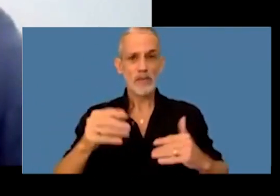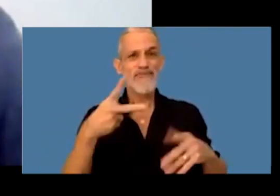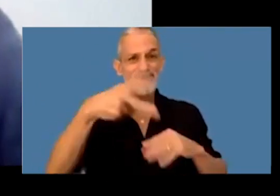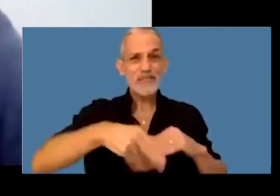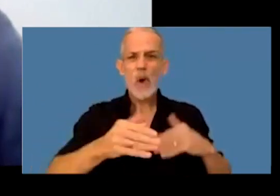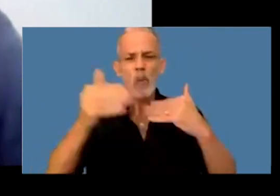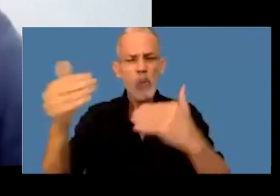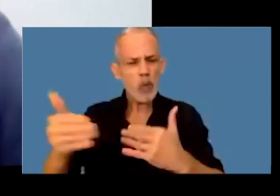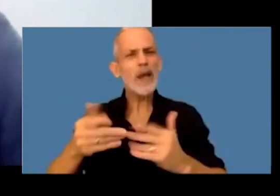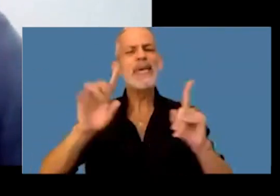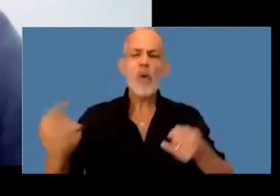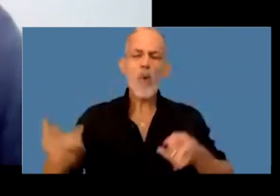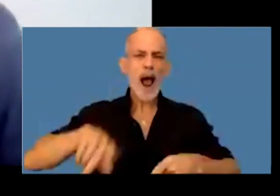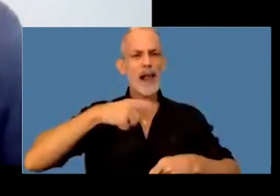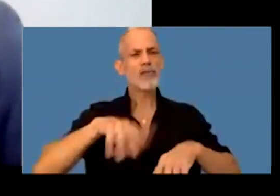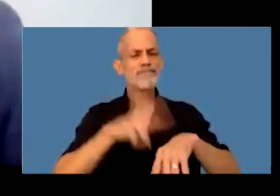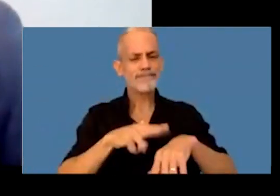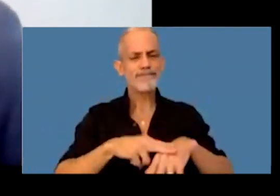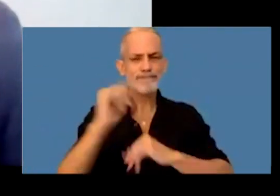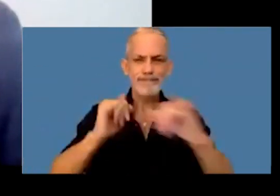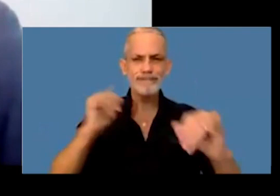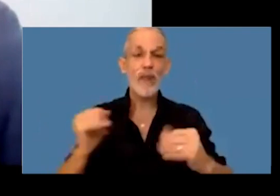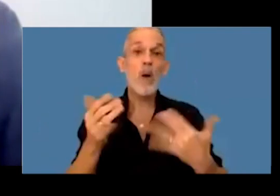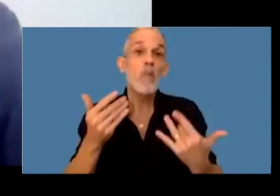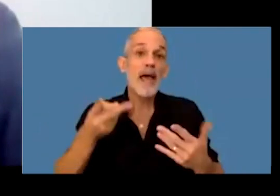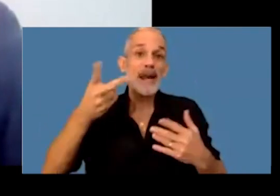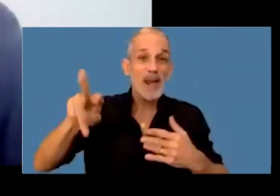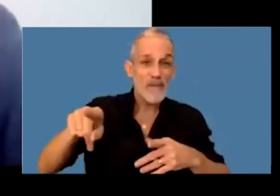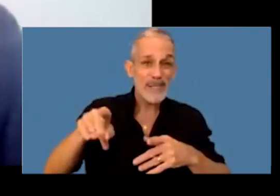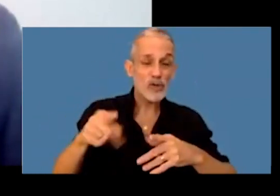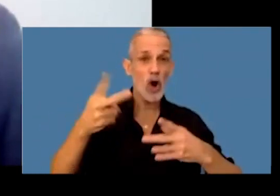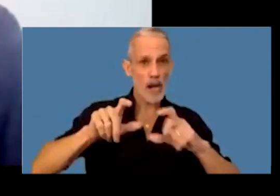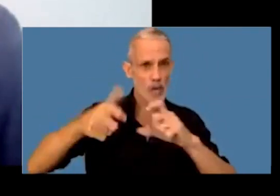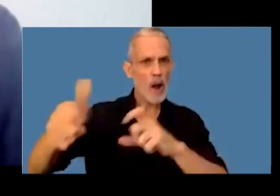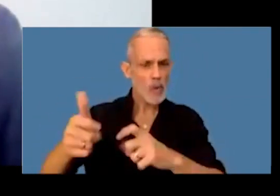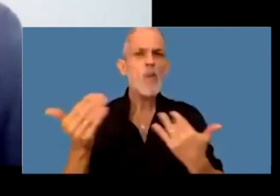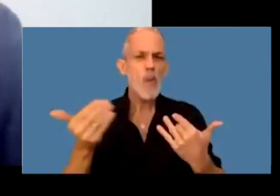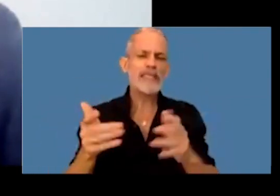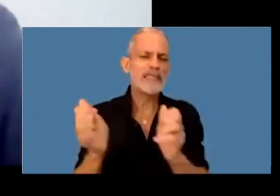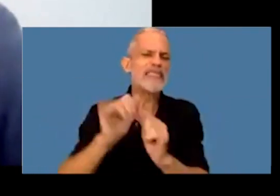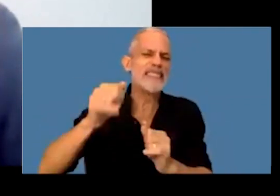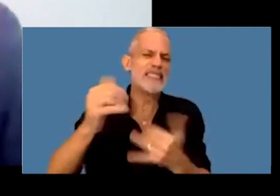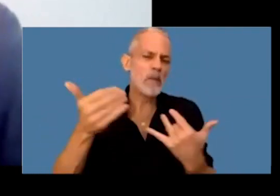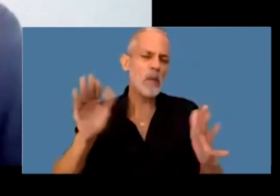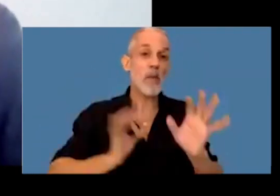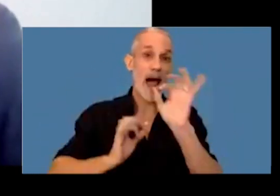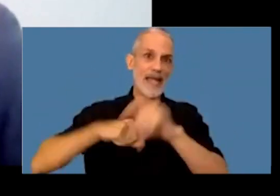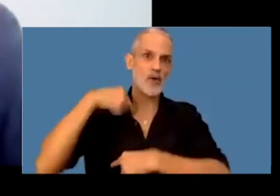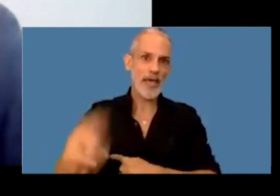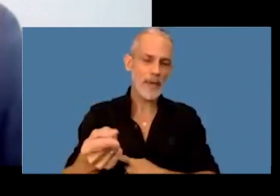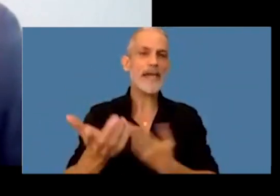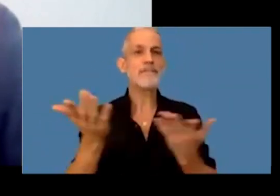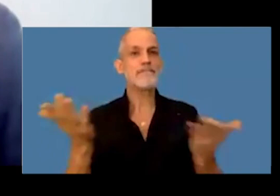a las juntas evaluadoras que quienes puedan renovar acompañen en la renovación, porque el año que viene vamos a